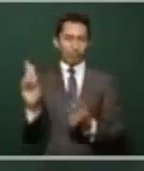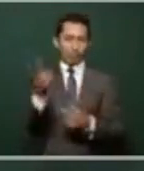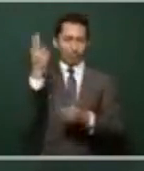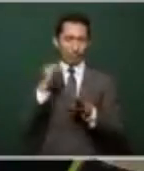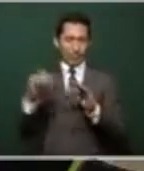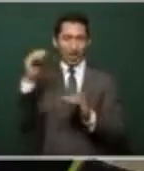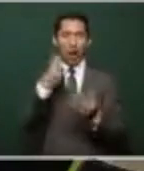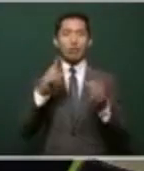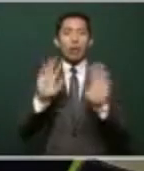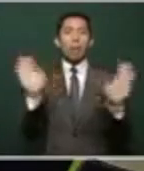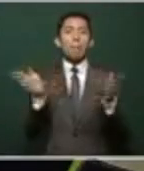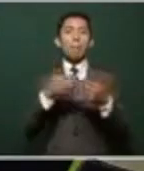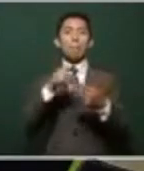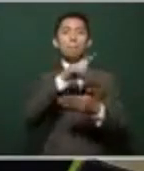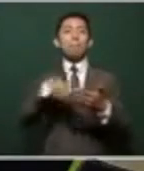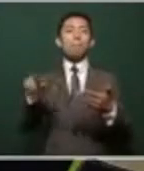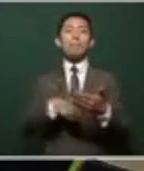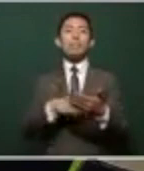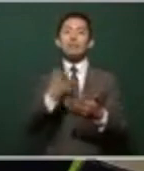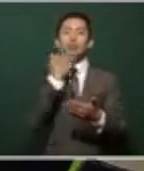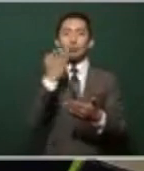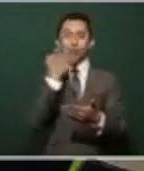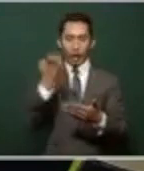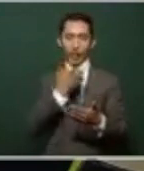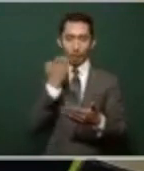Quieren acabar con las normales